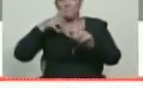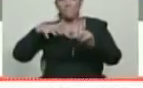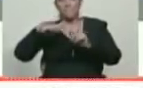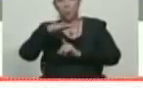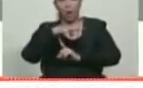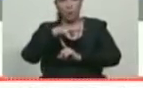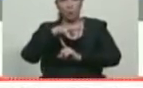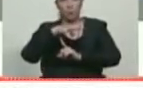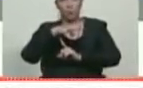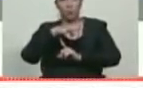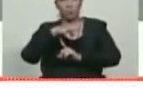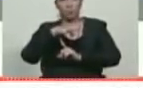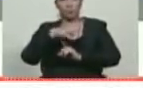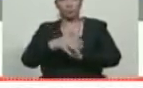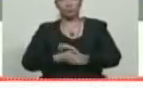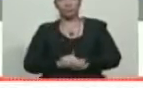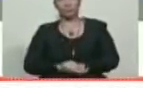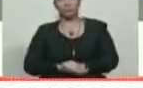intransferiblemente.